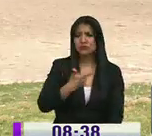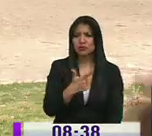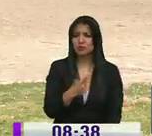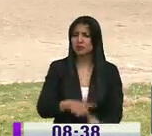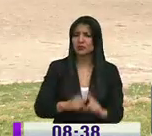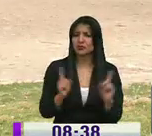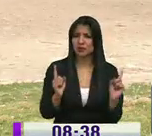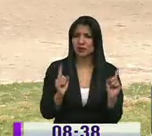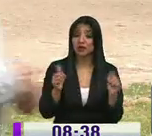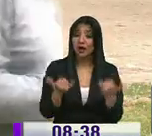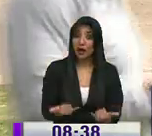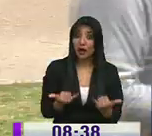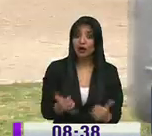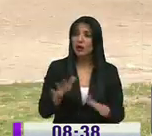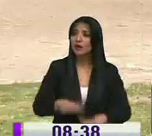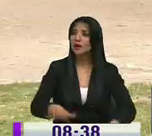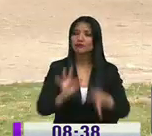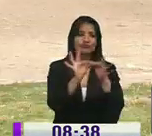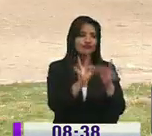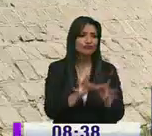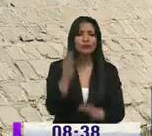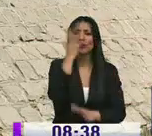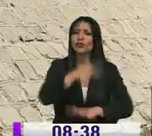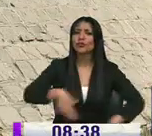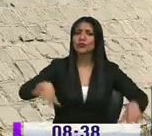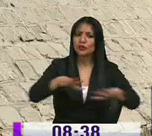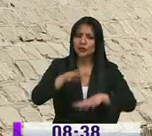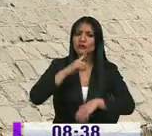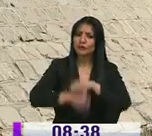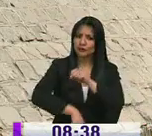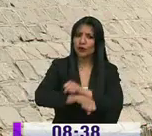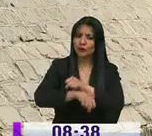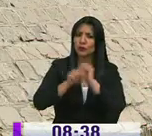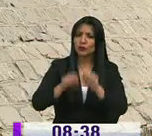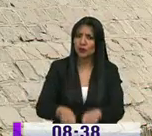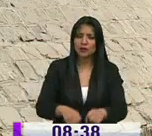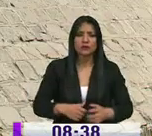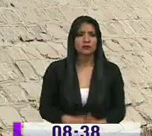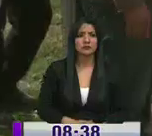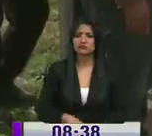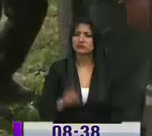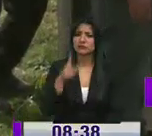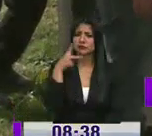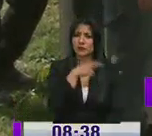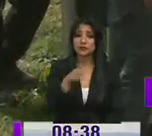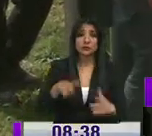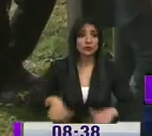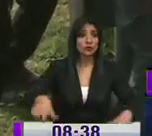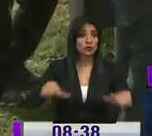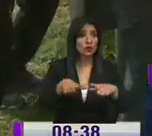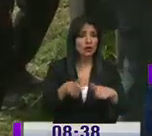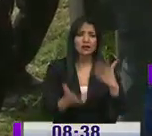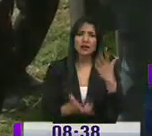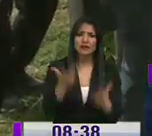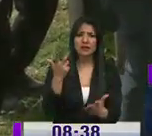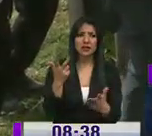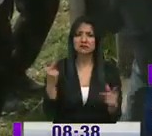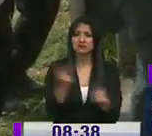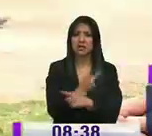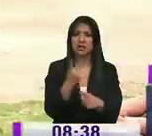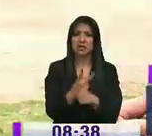muchas cosas nosotros recuperamos nuestros espacios los vecinos desmintieron también que ese lugar sea un foco de delincuencia